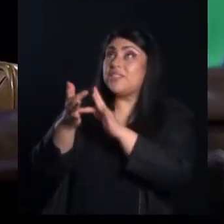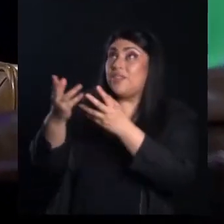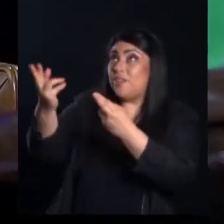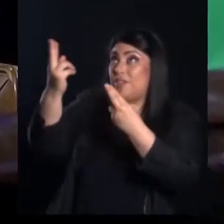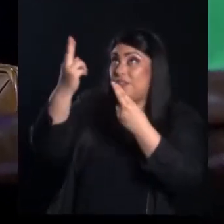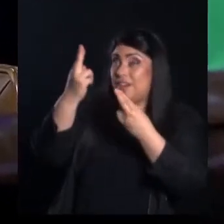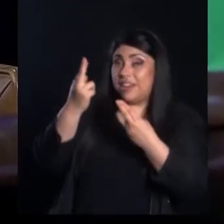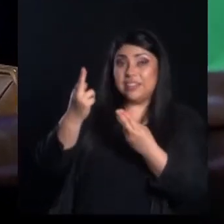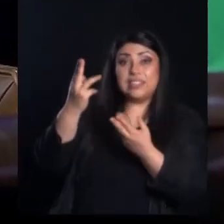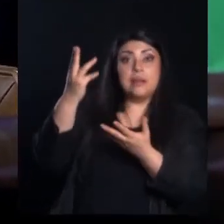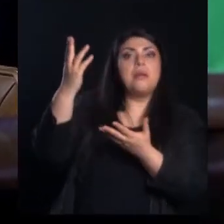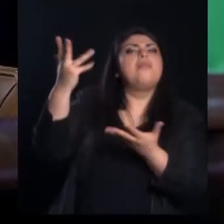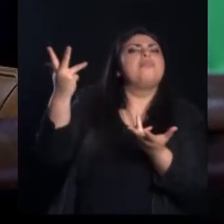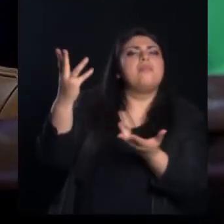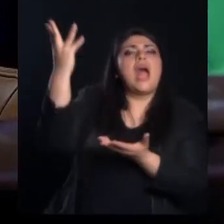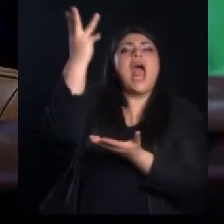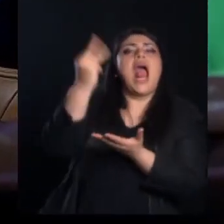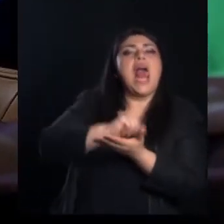propósito